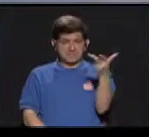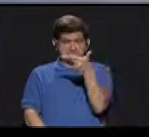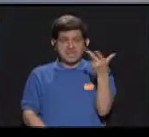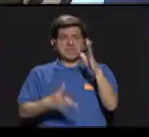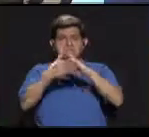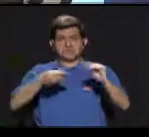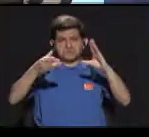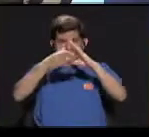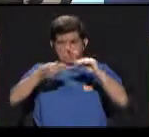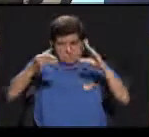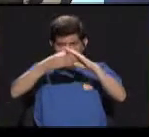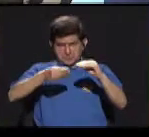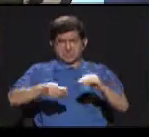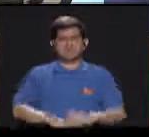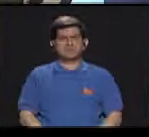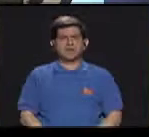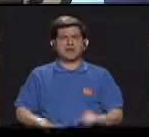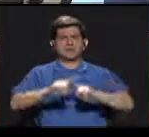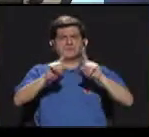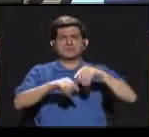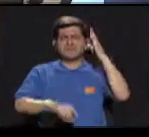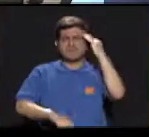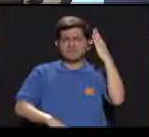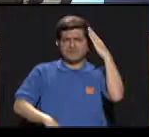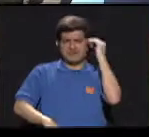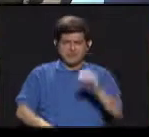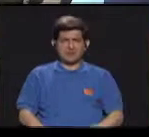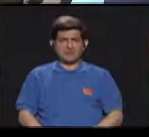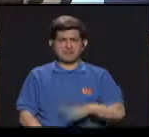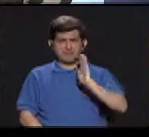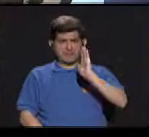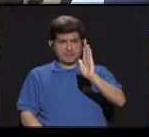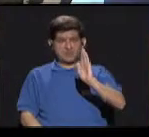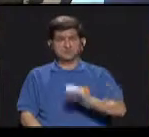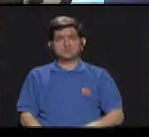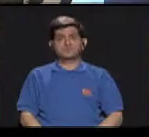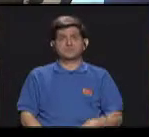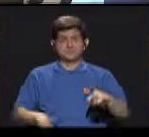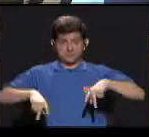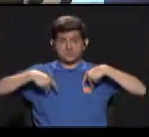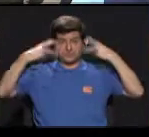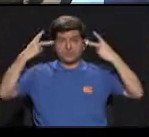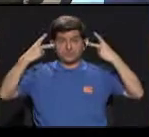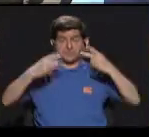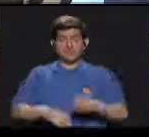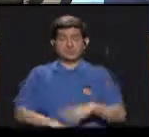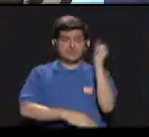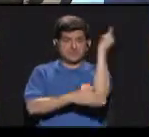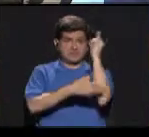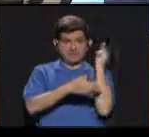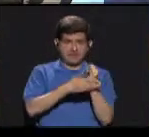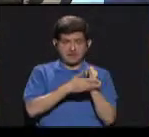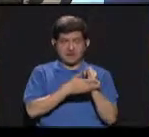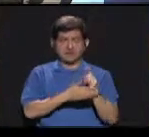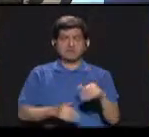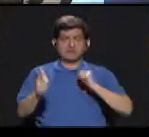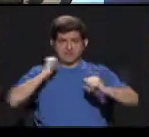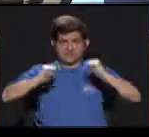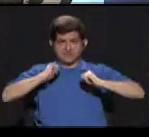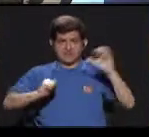ellos contaron muchas anécdotas y vivencias de su vida artística en Costa